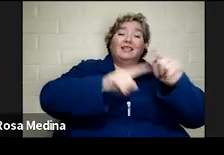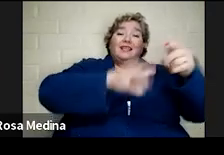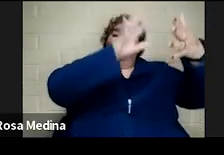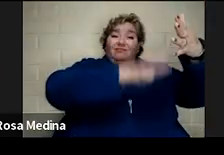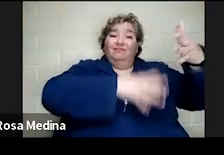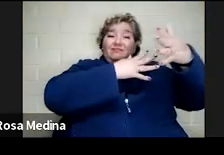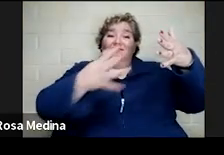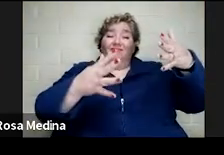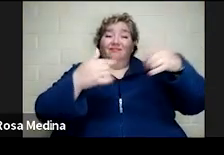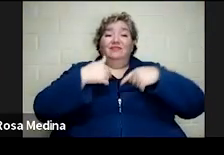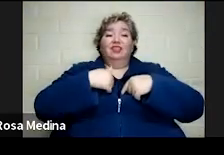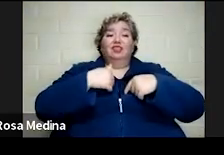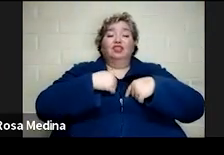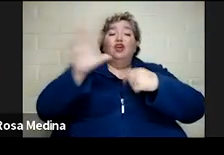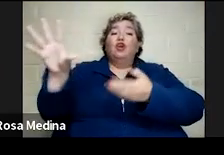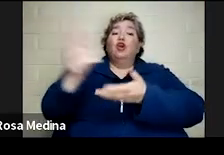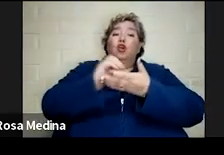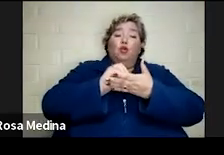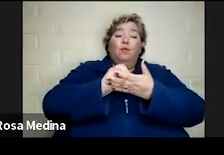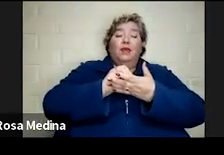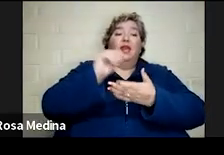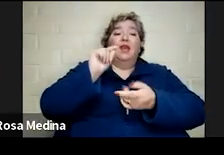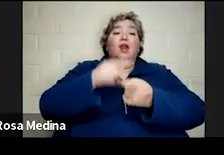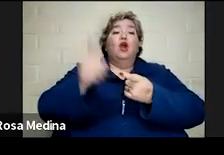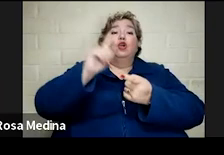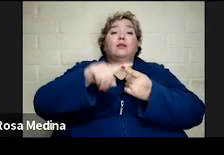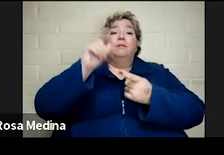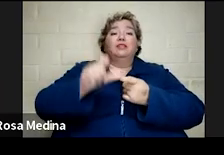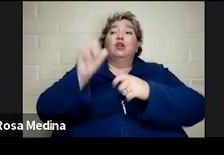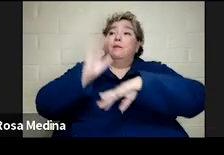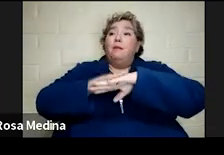se la saqué a otra neuropsicóloga, Ignacia Sánchez, que me las prestó.